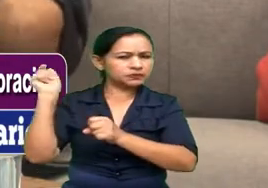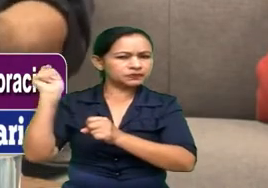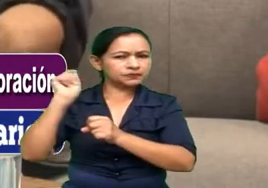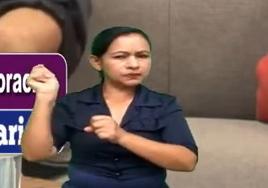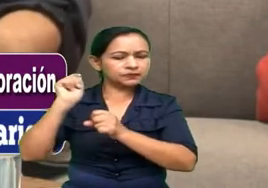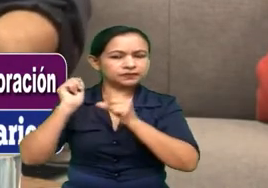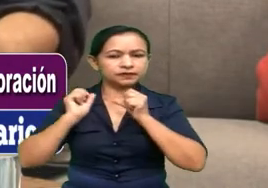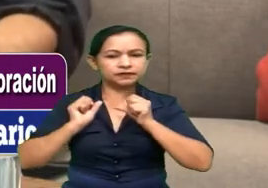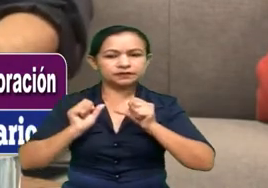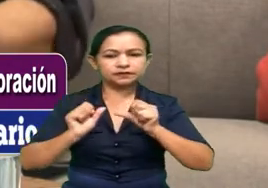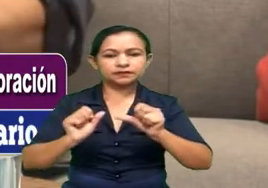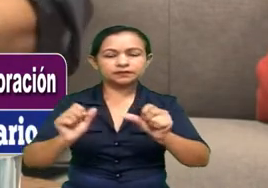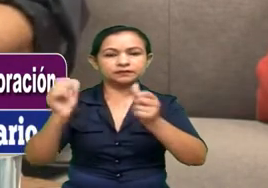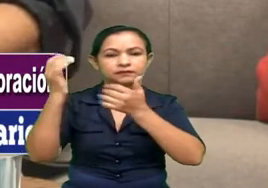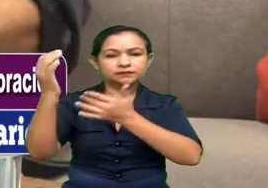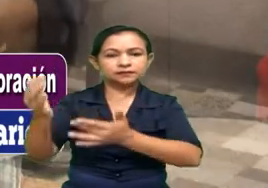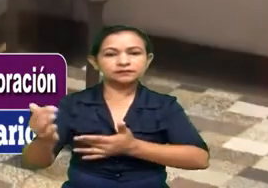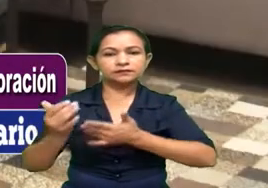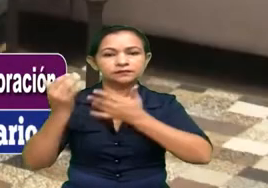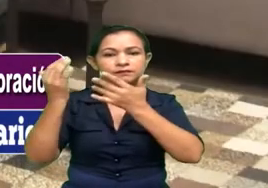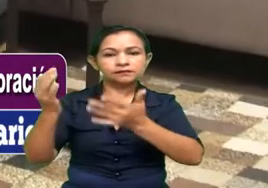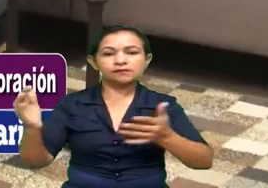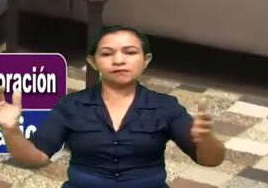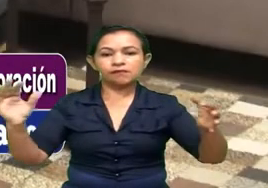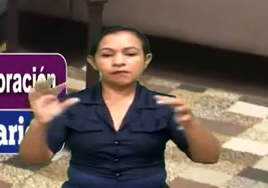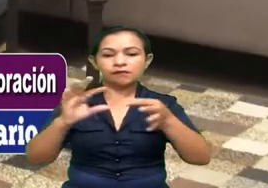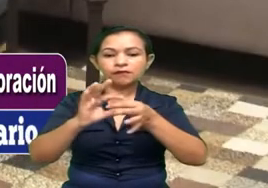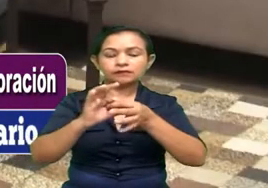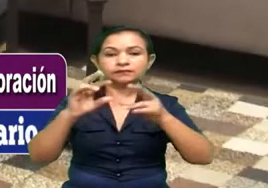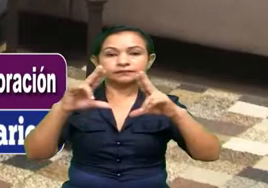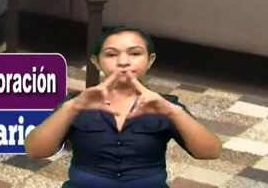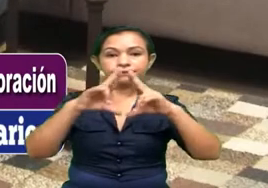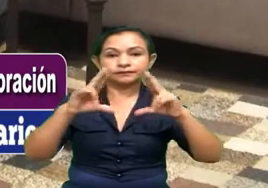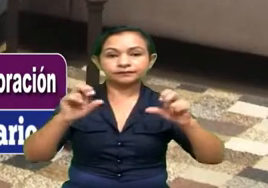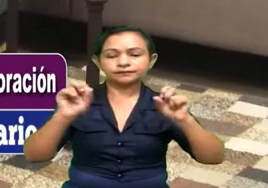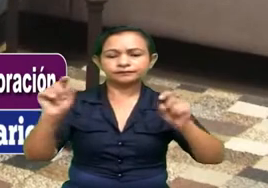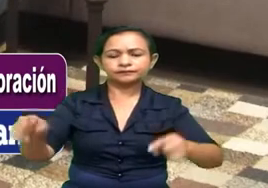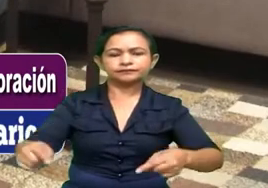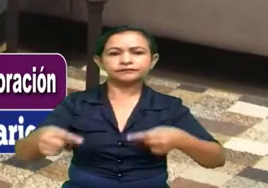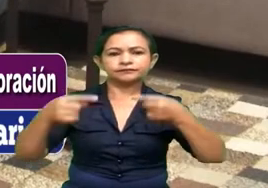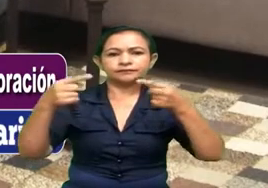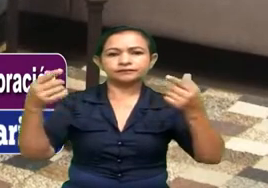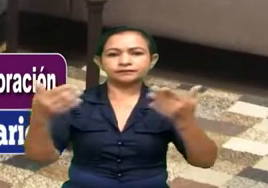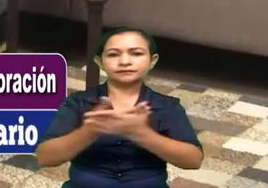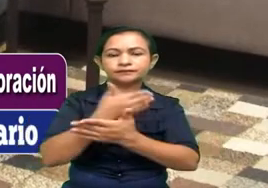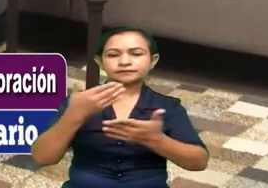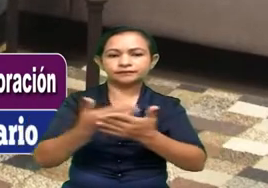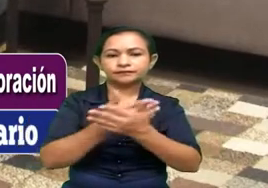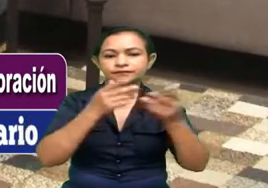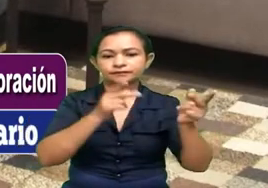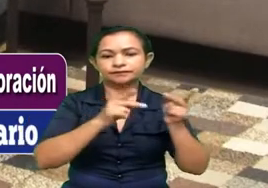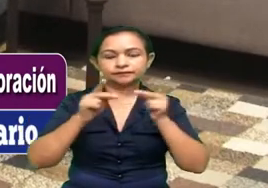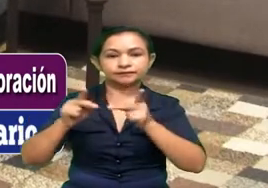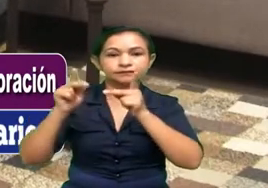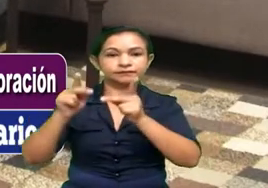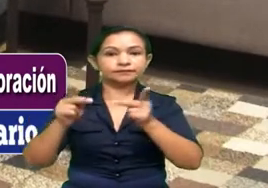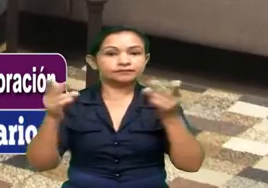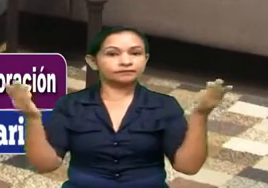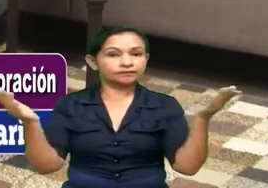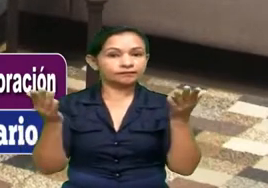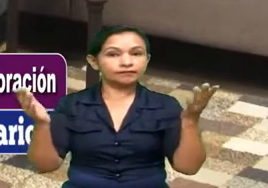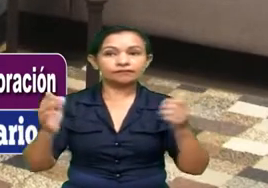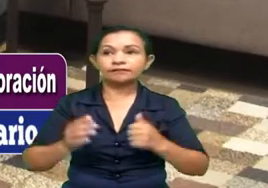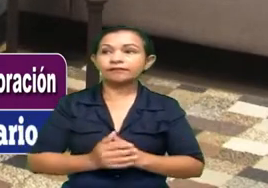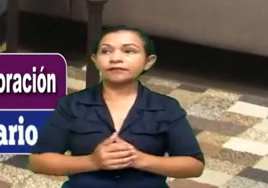Todavía estamos esperando la unidad de los nicaragüenses para enfrentar a los nuevos filibusteros. Sí, y